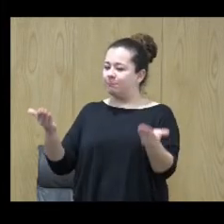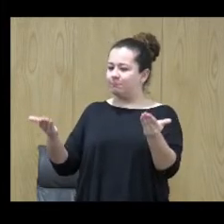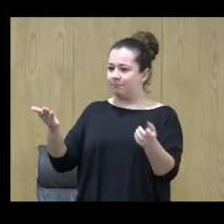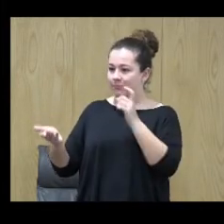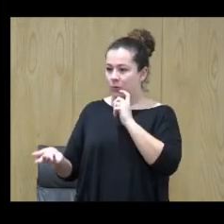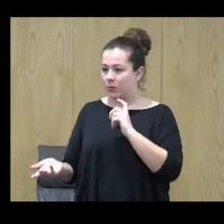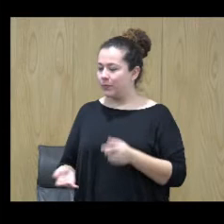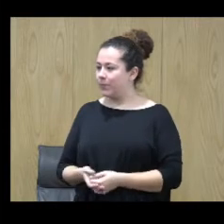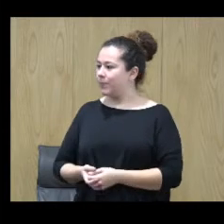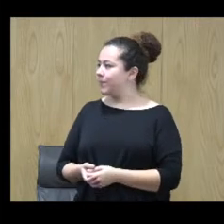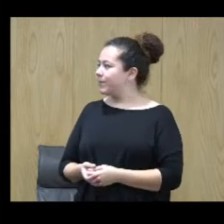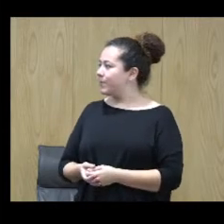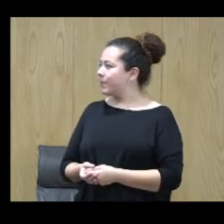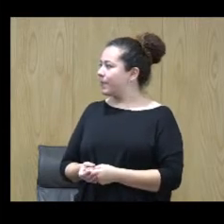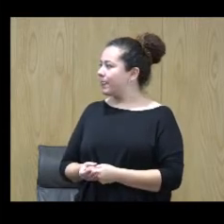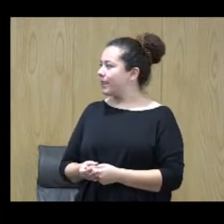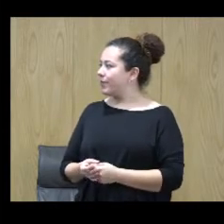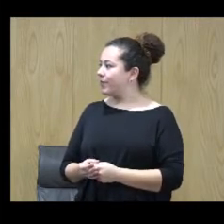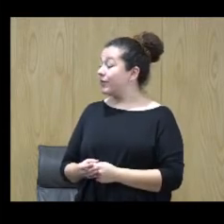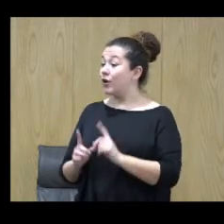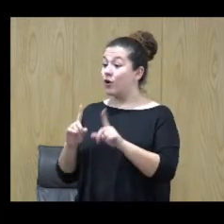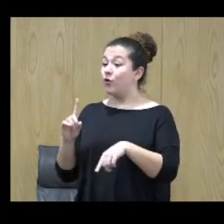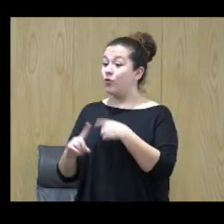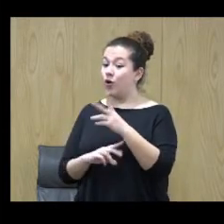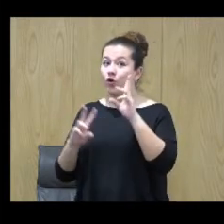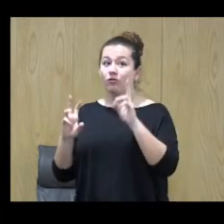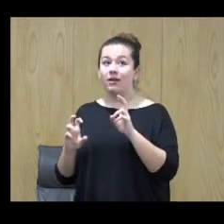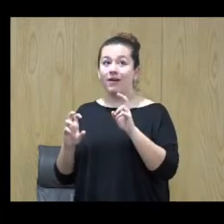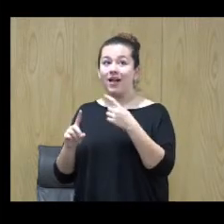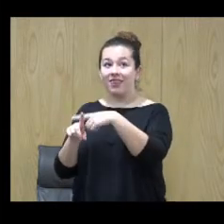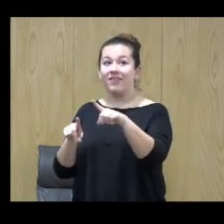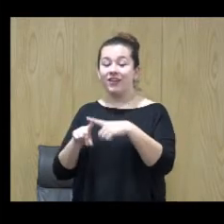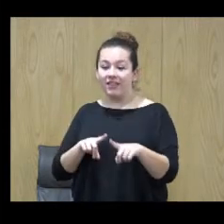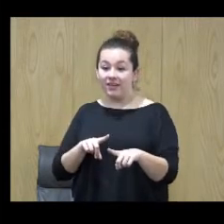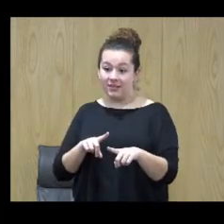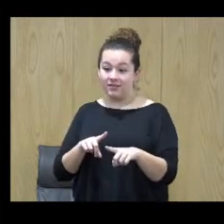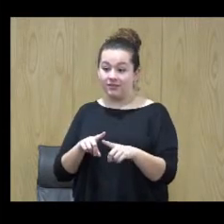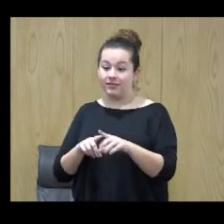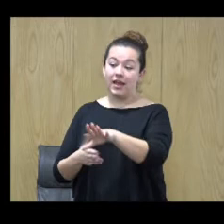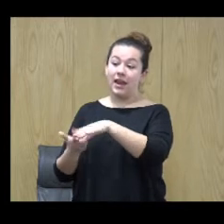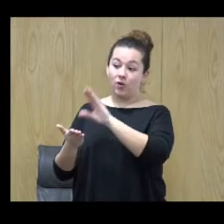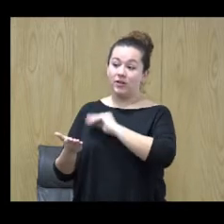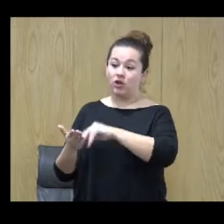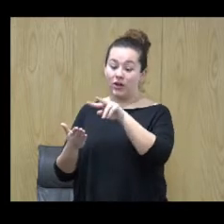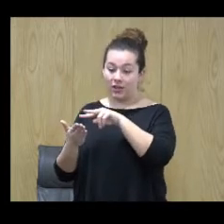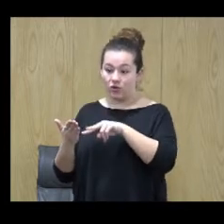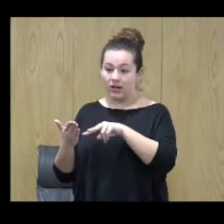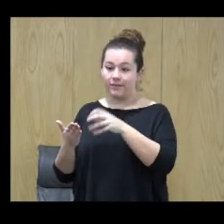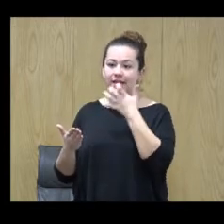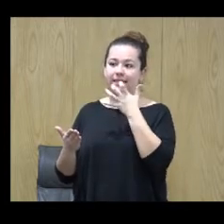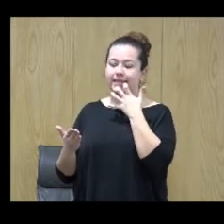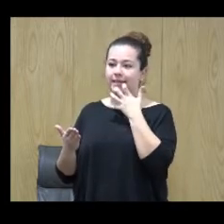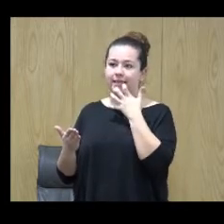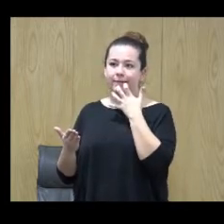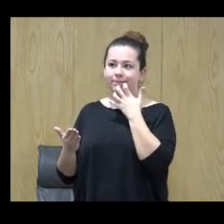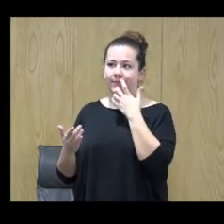¿no? Y luego, relativamente al tema de las diferencias de la comprensión lectora, si hay,